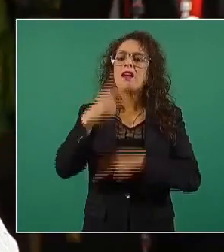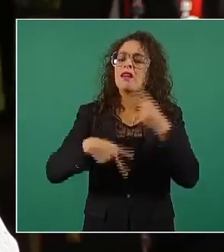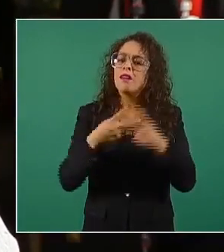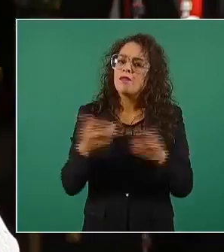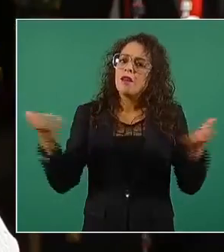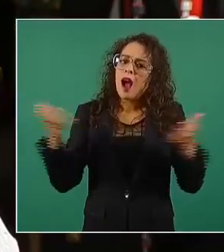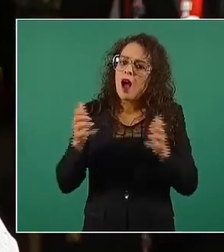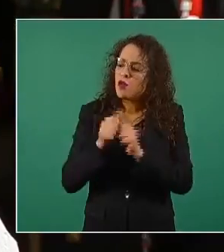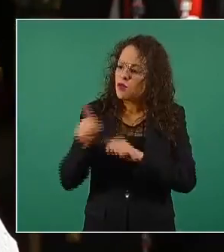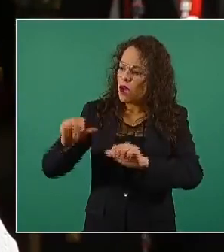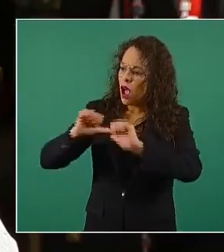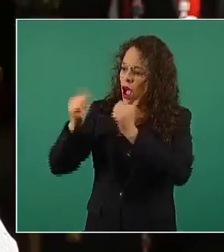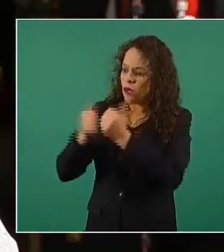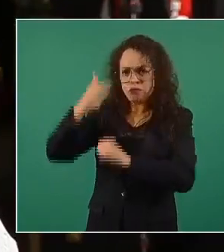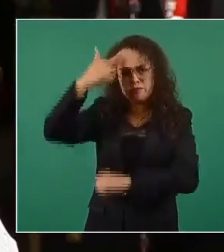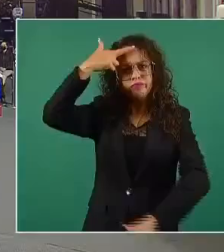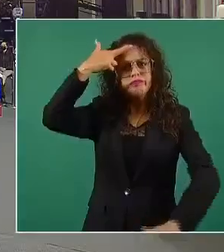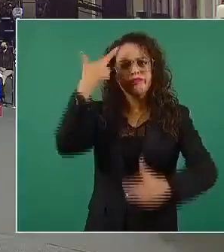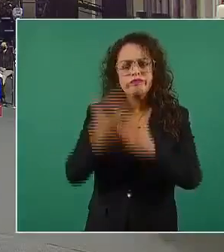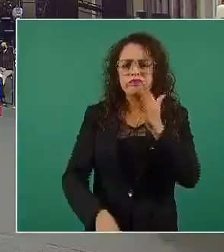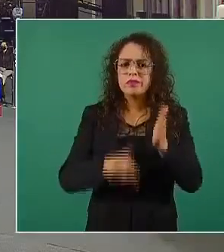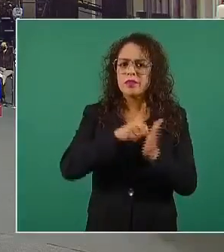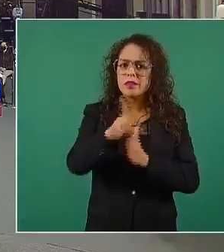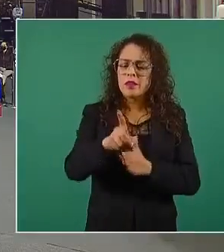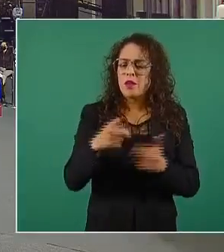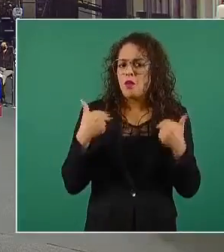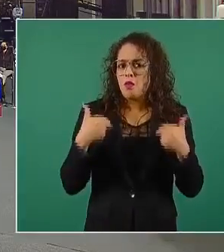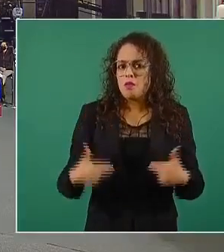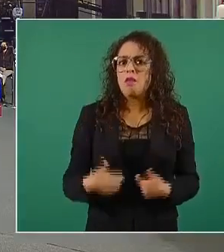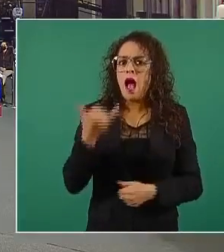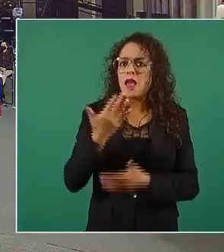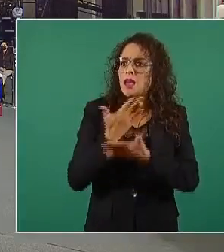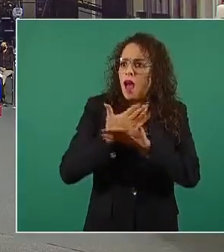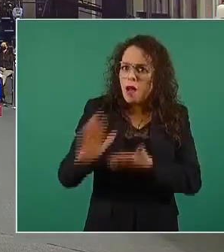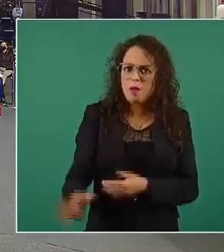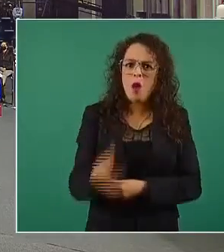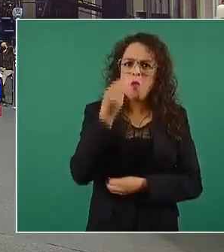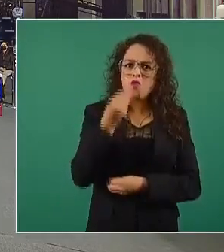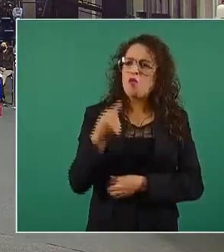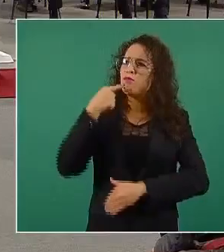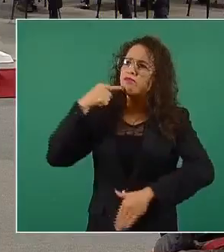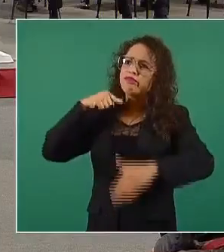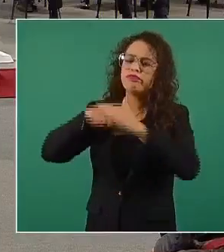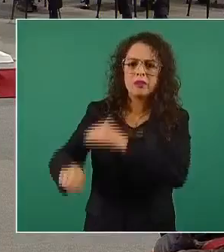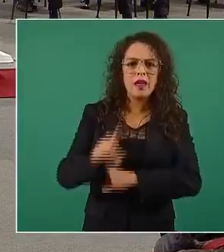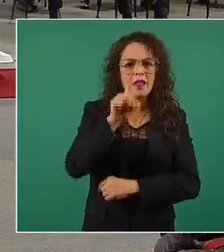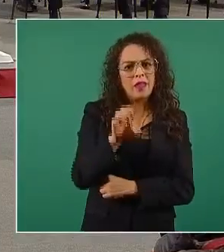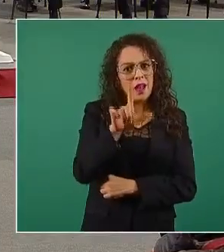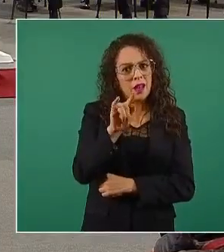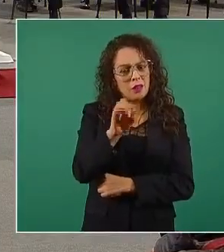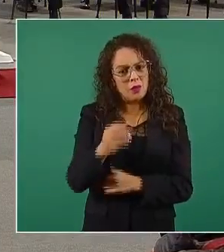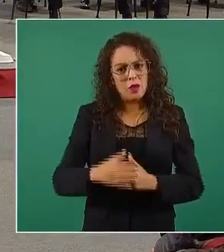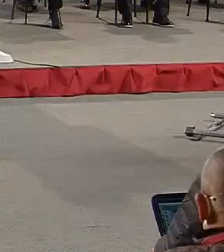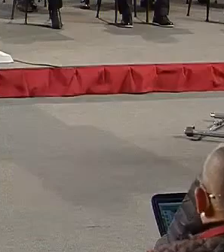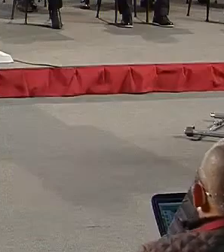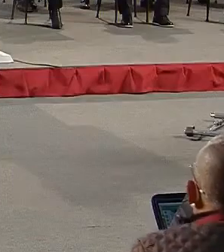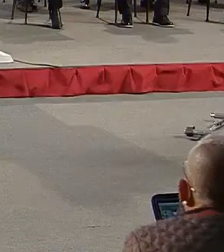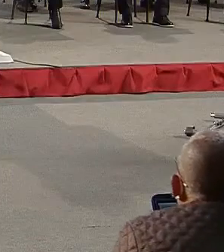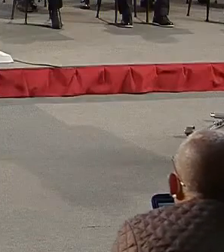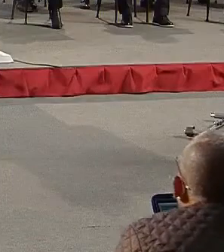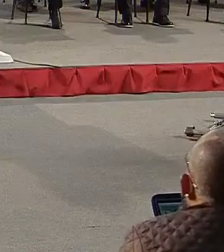humanos y que además cometen delitos? Bueno, los ciudadanos tienen el